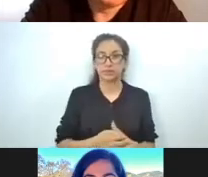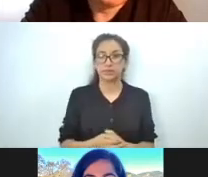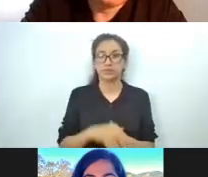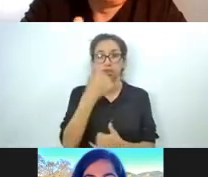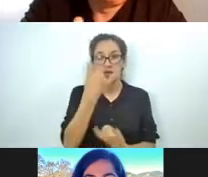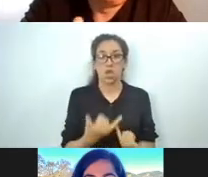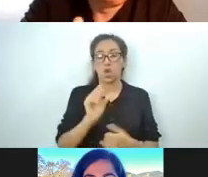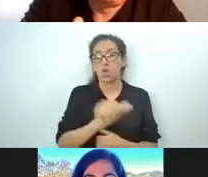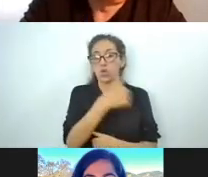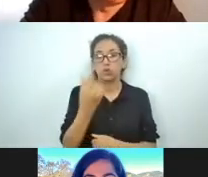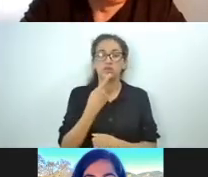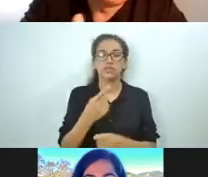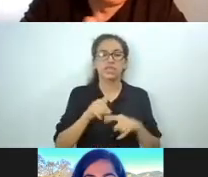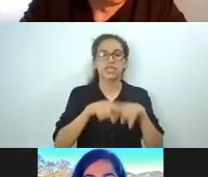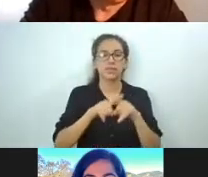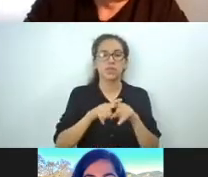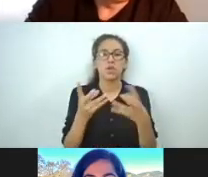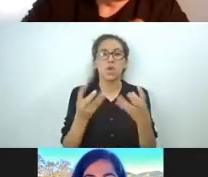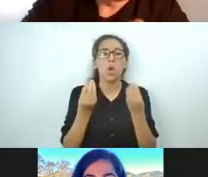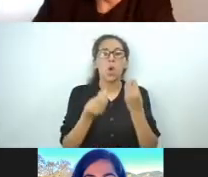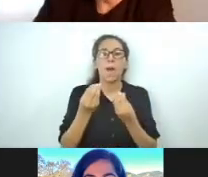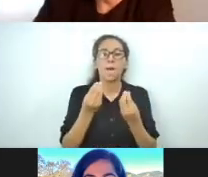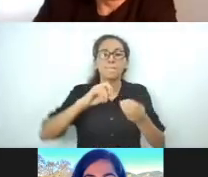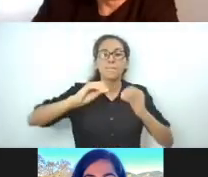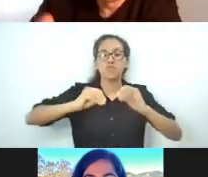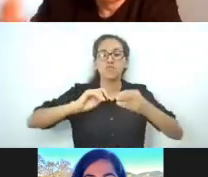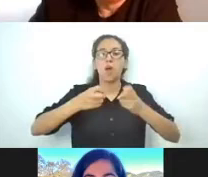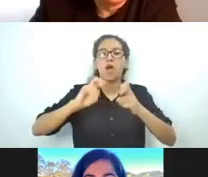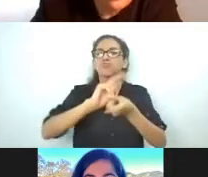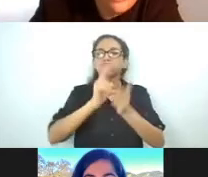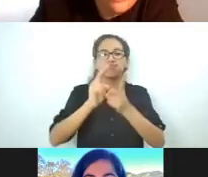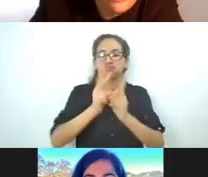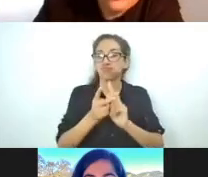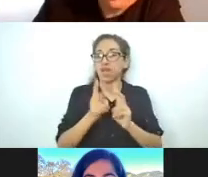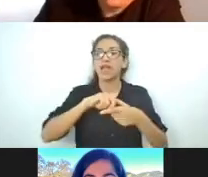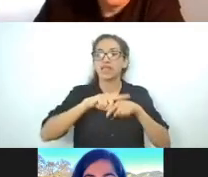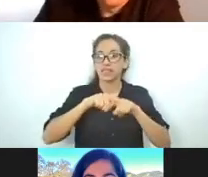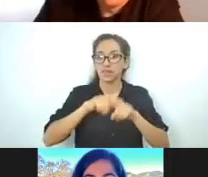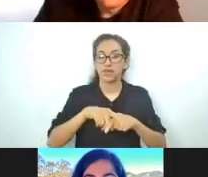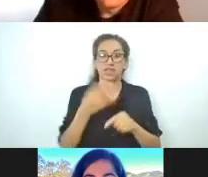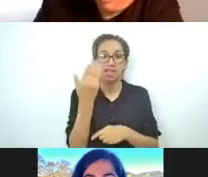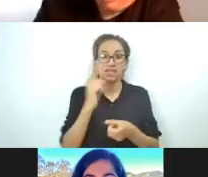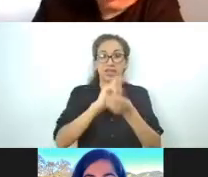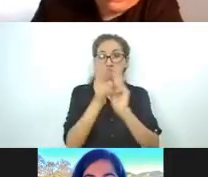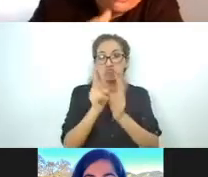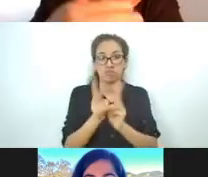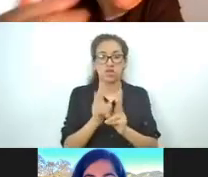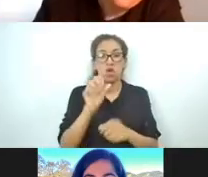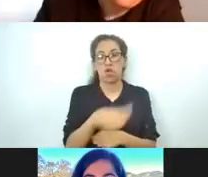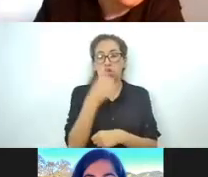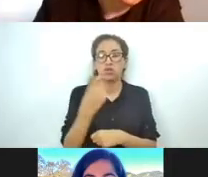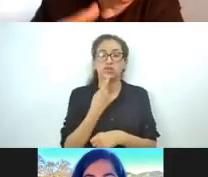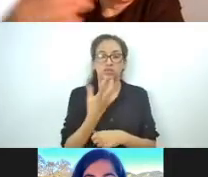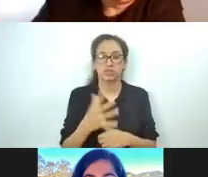otros dijeron que tenían que ver con los movimientos coitales. 8 movimientos, 15 movimientos. Otros